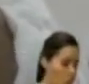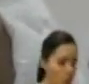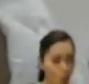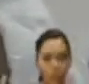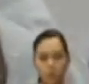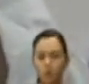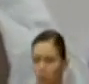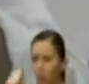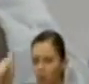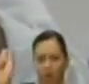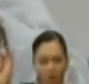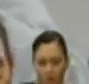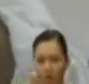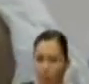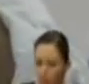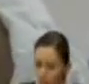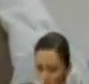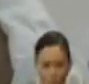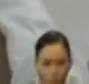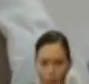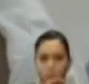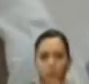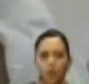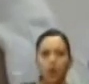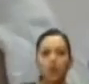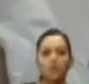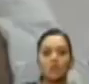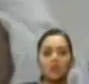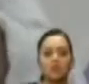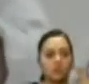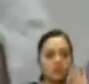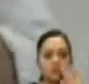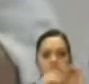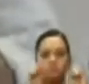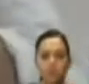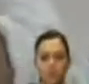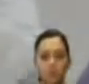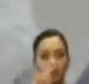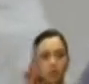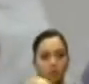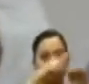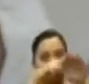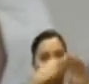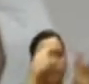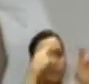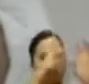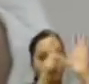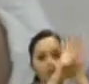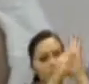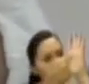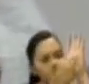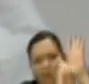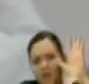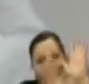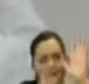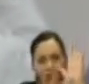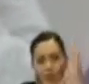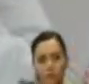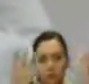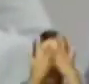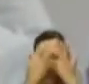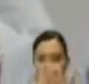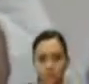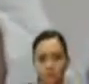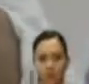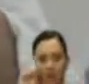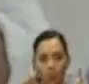son buenas, no son un fin en sí mismo. Aquí había que coordinar, tener políticas nacionales, hacer seguir esas políticas nacionales, lograr sinergias.